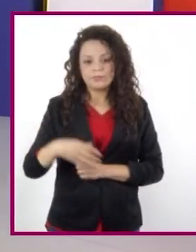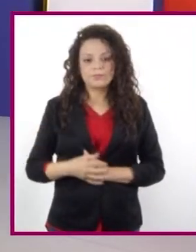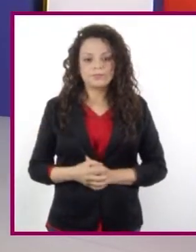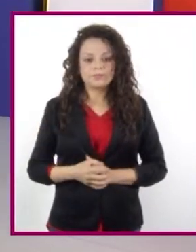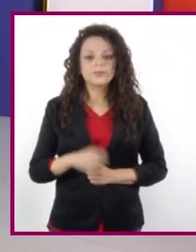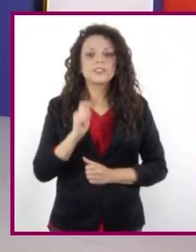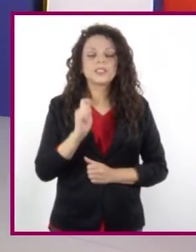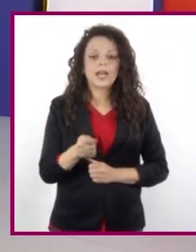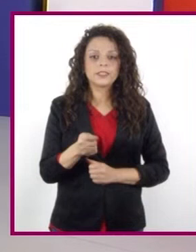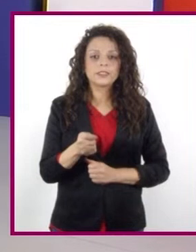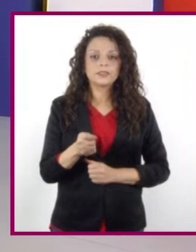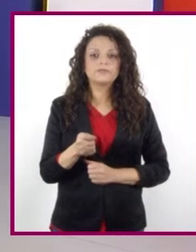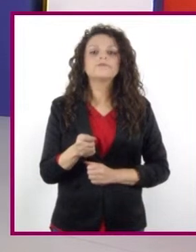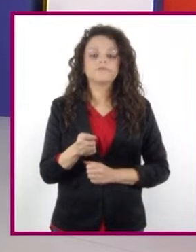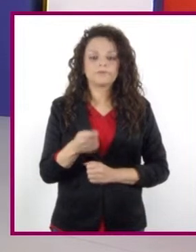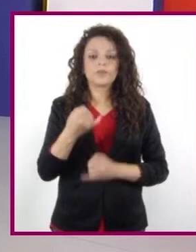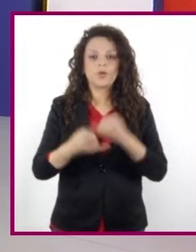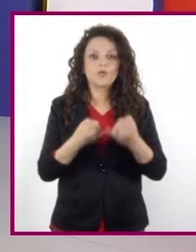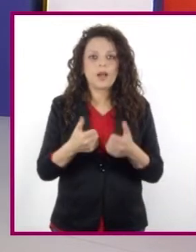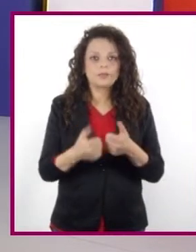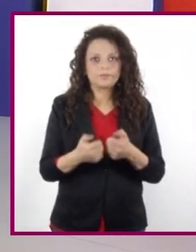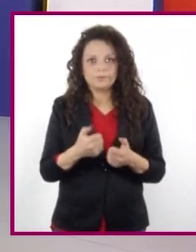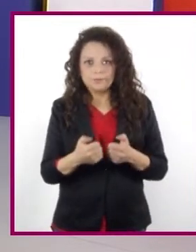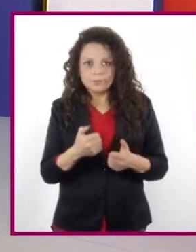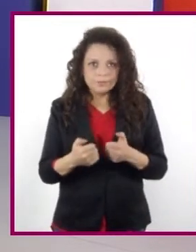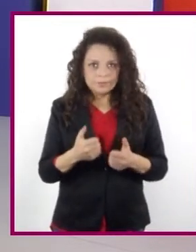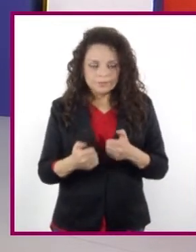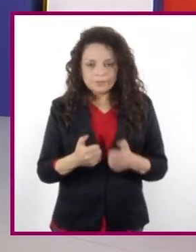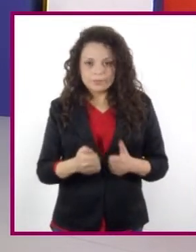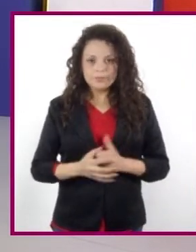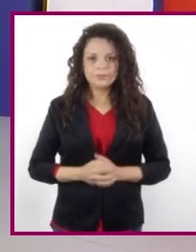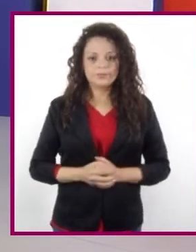este caso al videojuego.